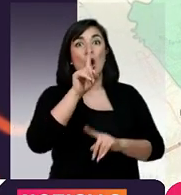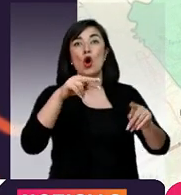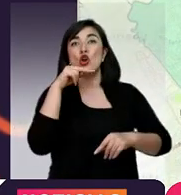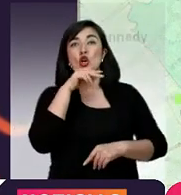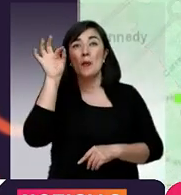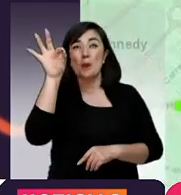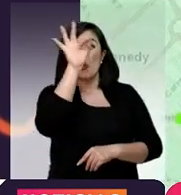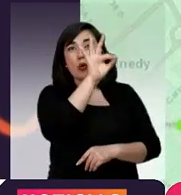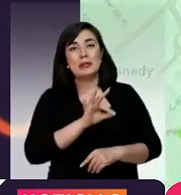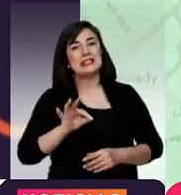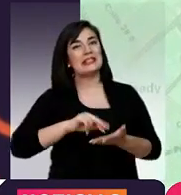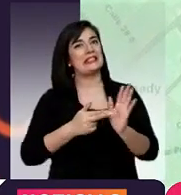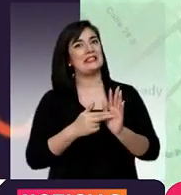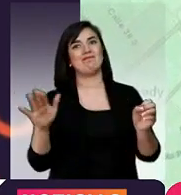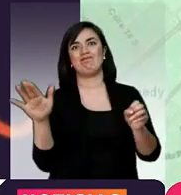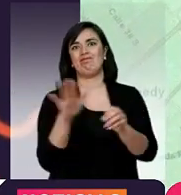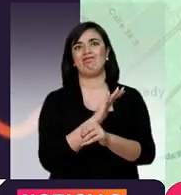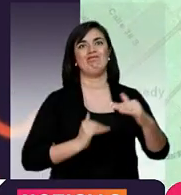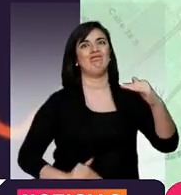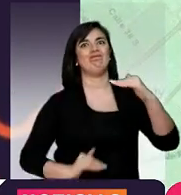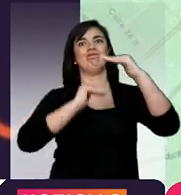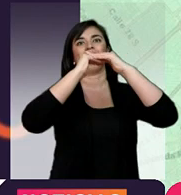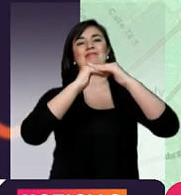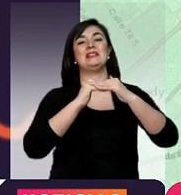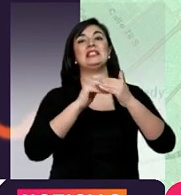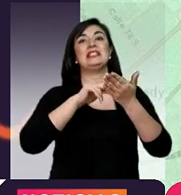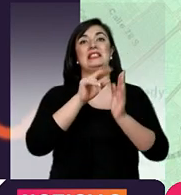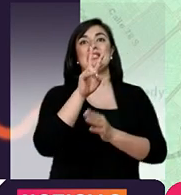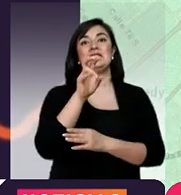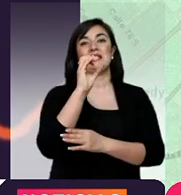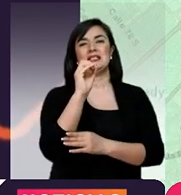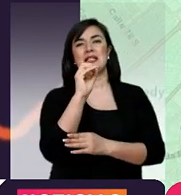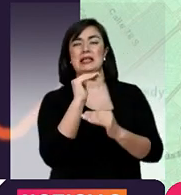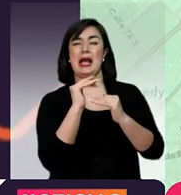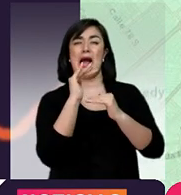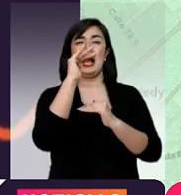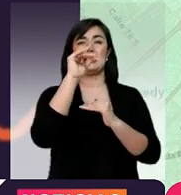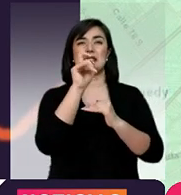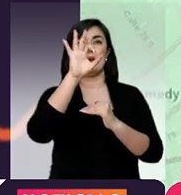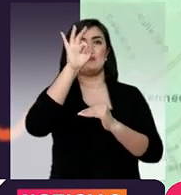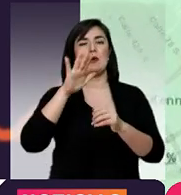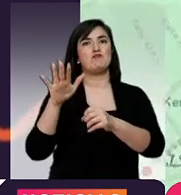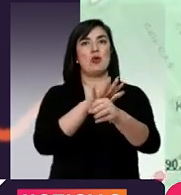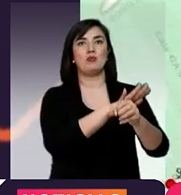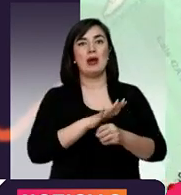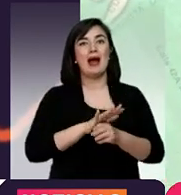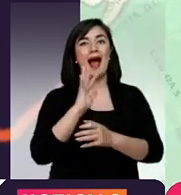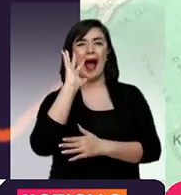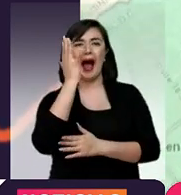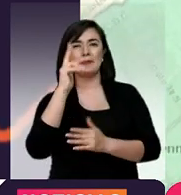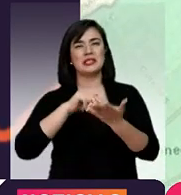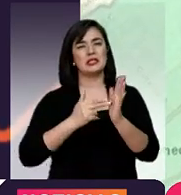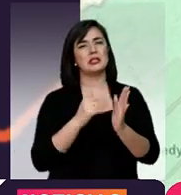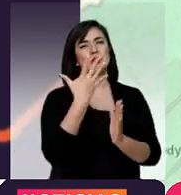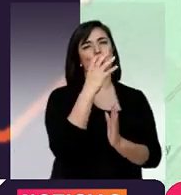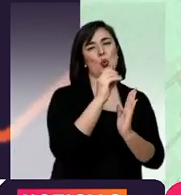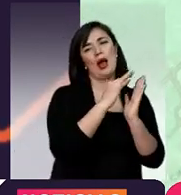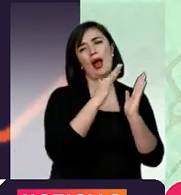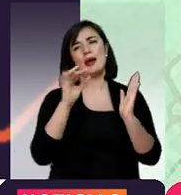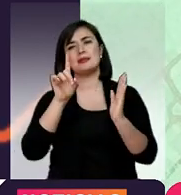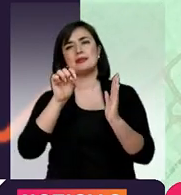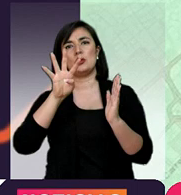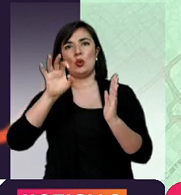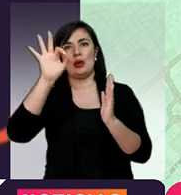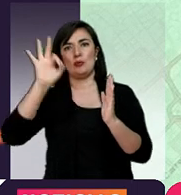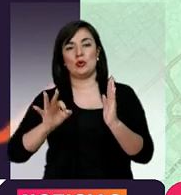los hospitales que tienen una ocupación superior del 70 al 100%. Los amarillos del 50 al 69